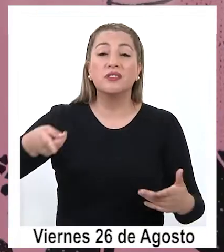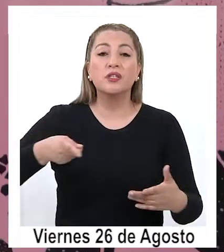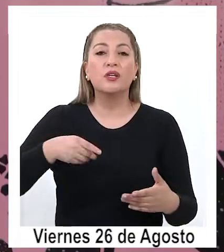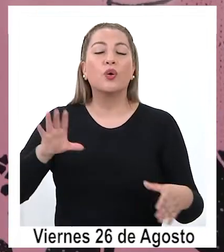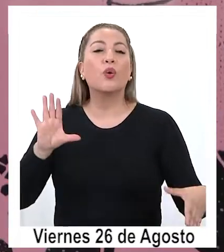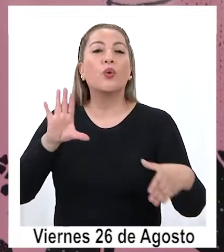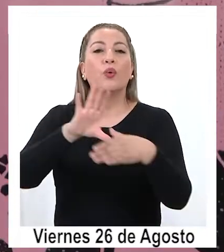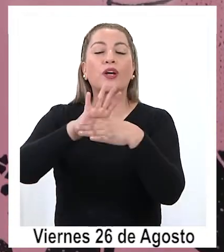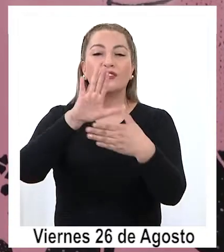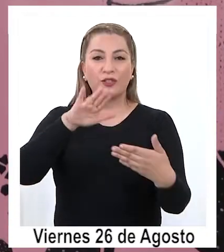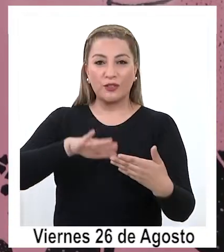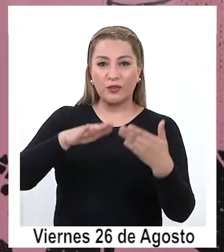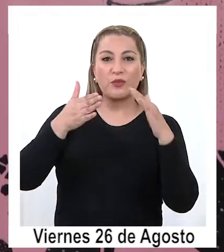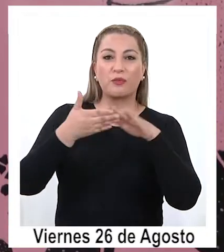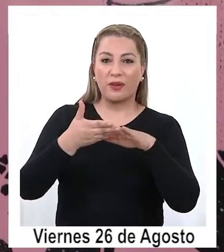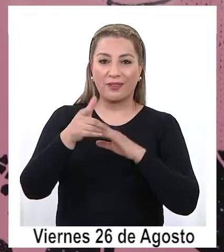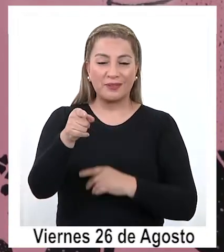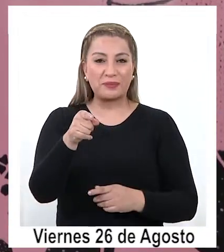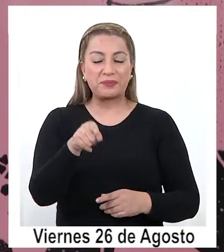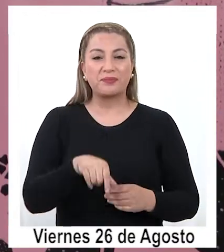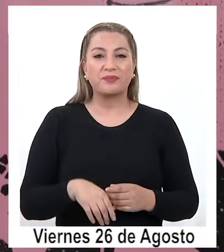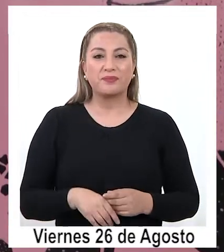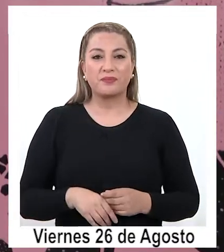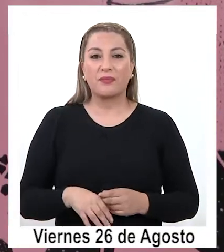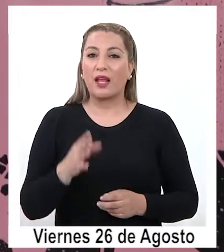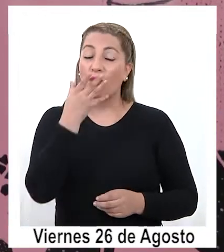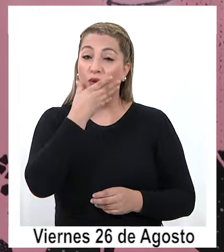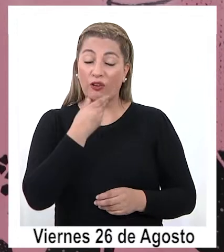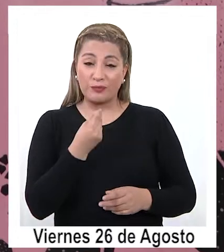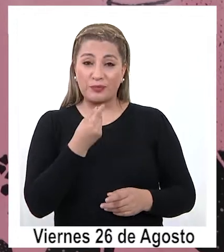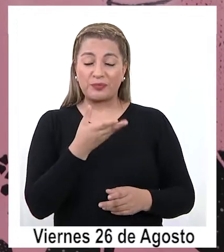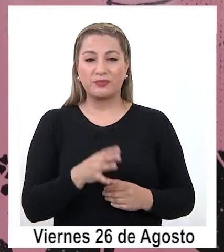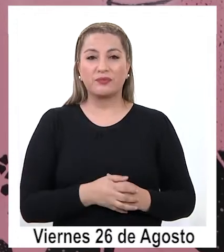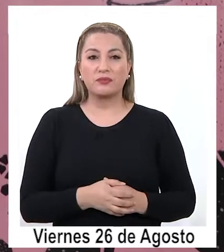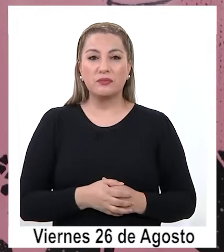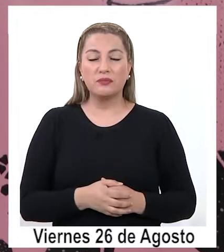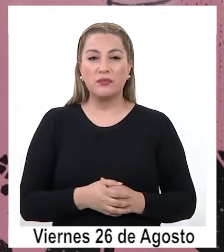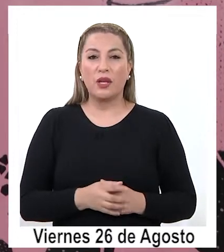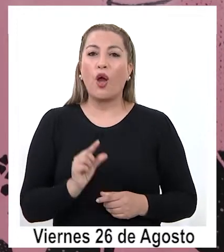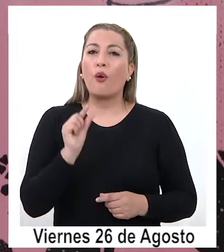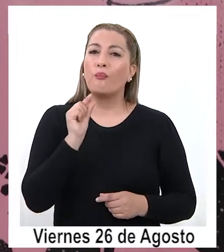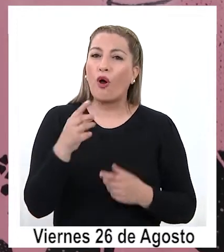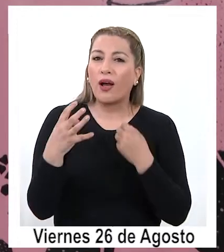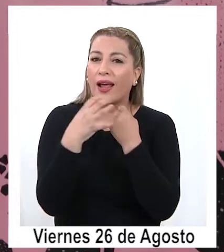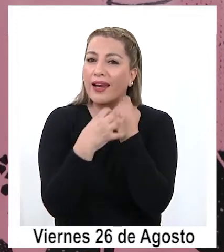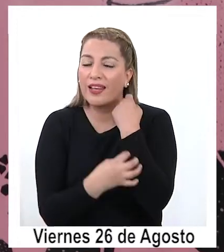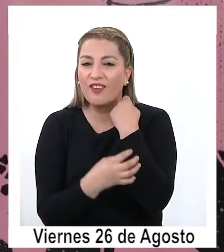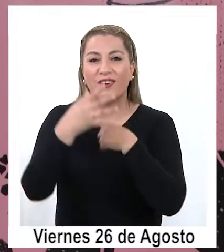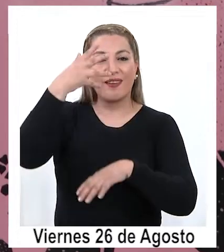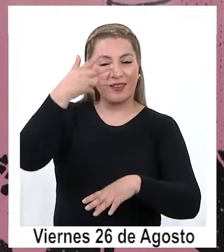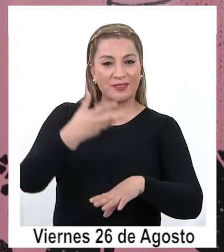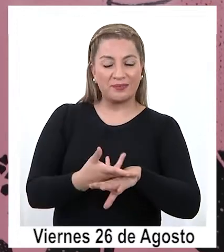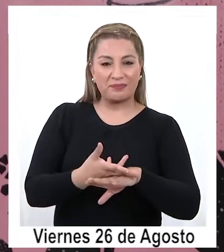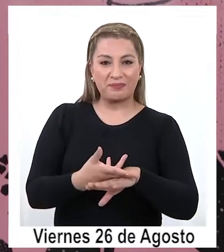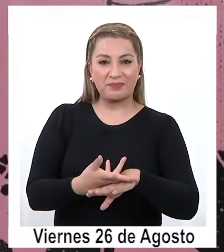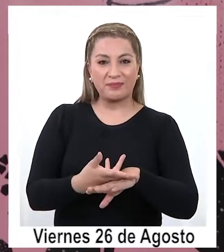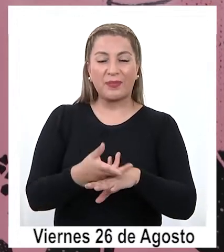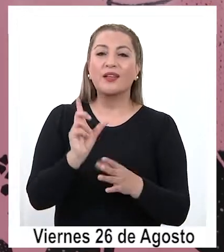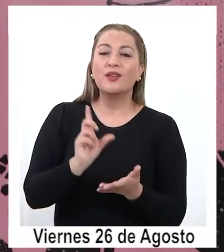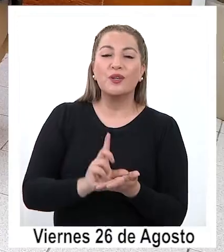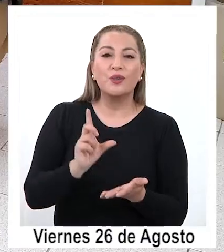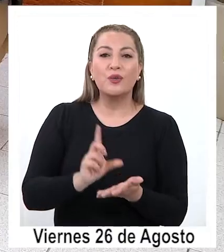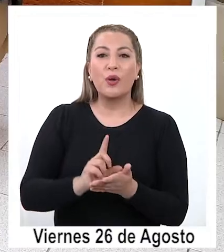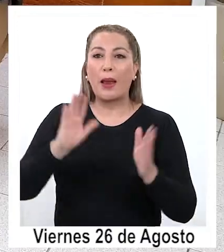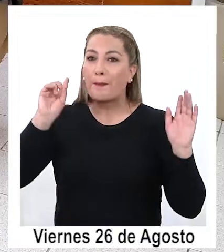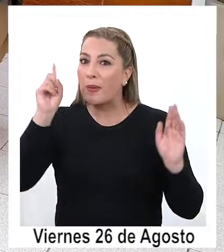comunitario que va a ser muy hermoso es como una de las pocas regiones que tiene en el espacio